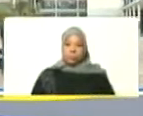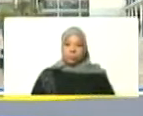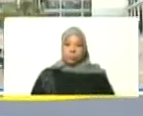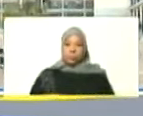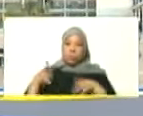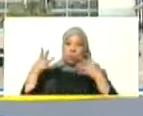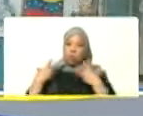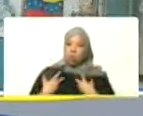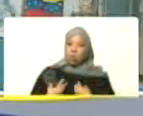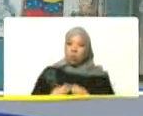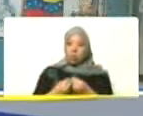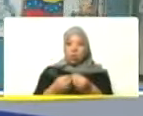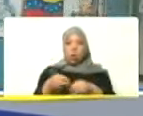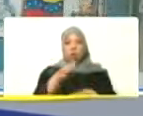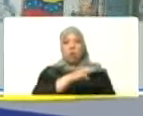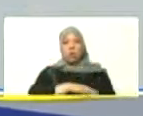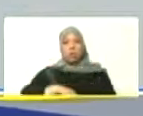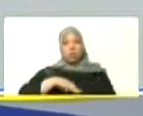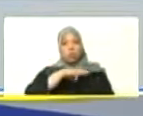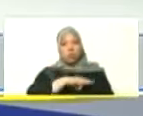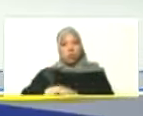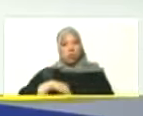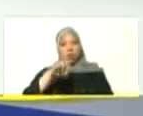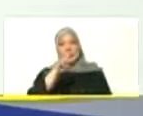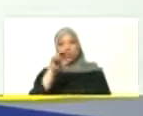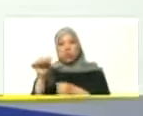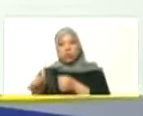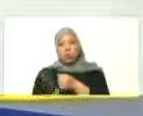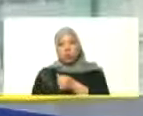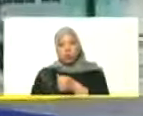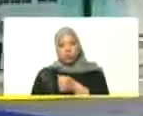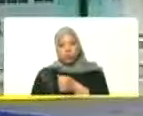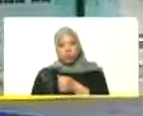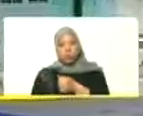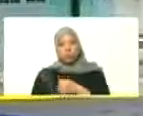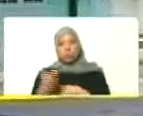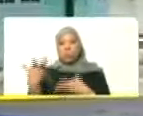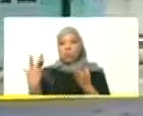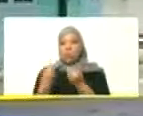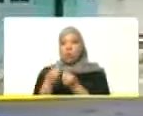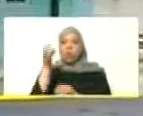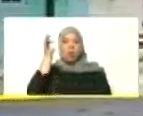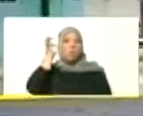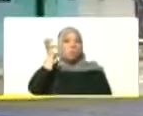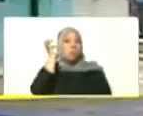Junto a las ministras, junto a la vicepresidenta Gabriela.